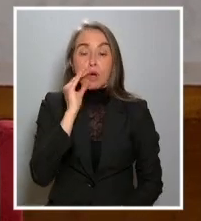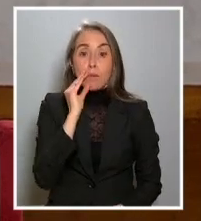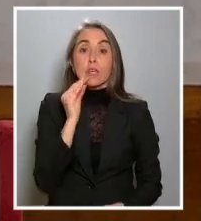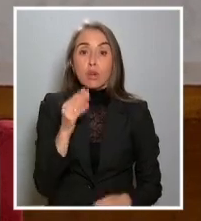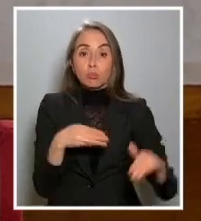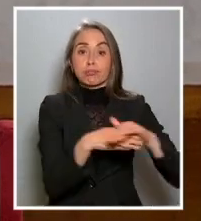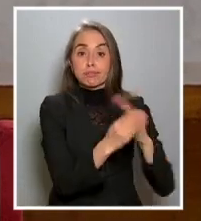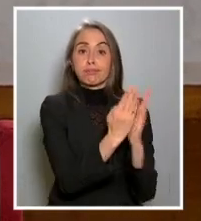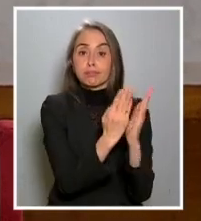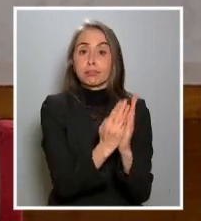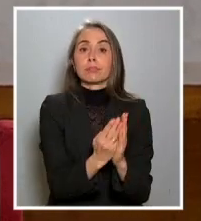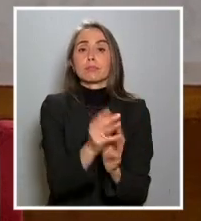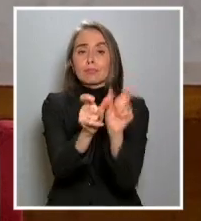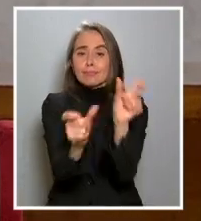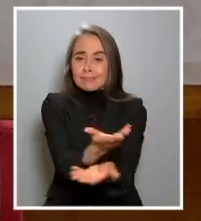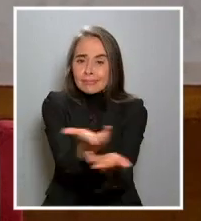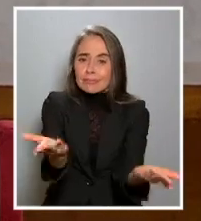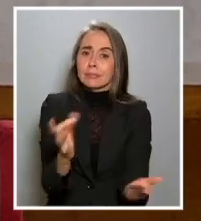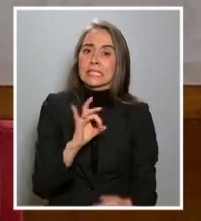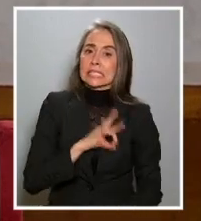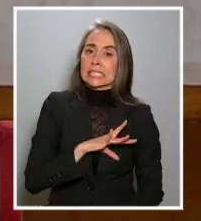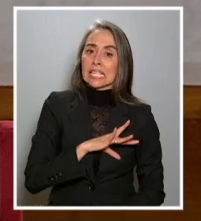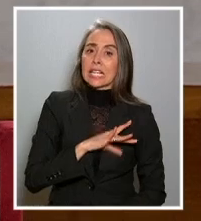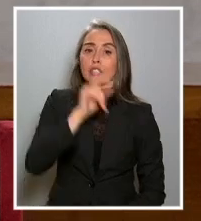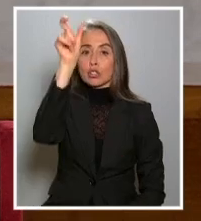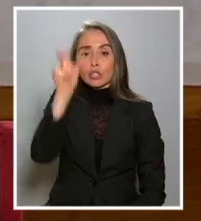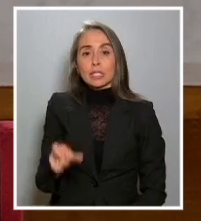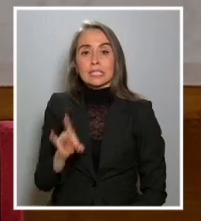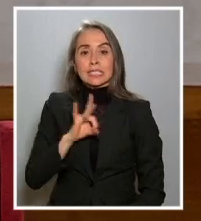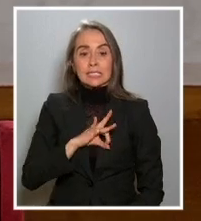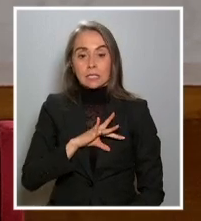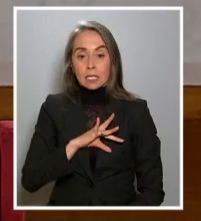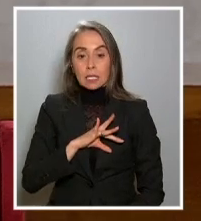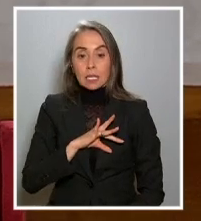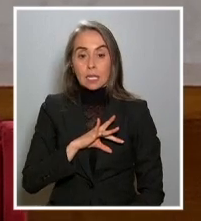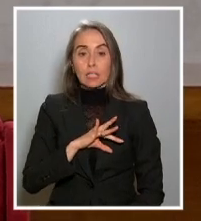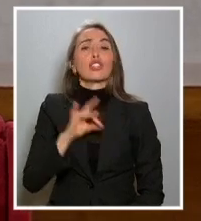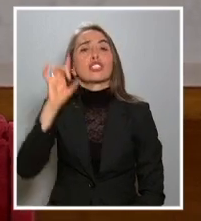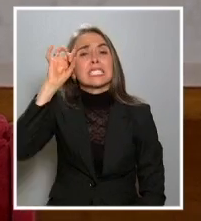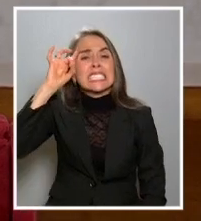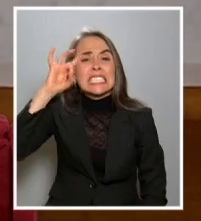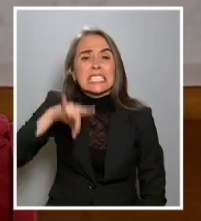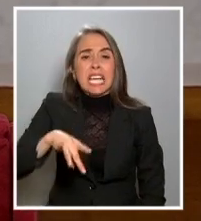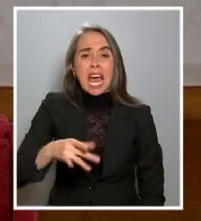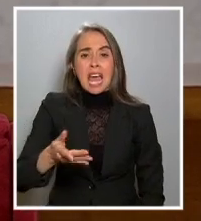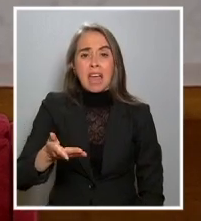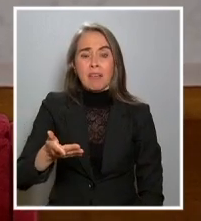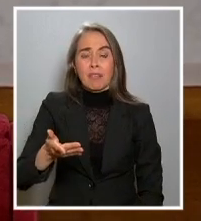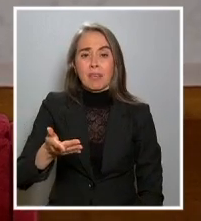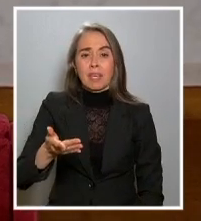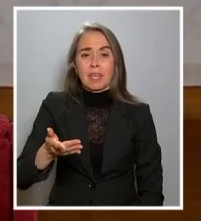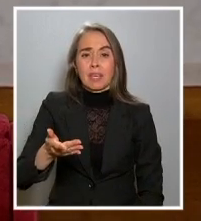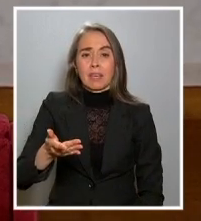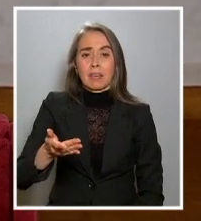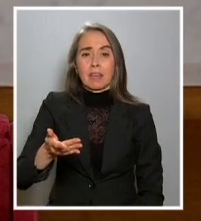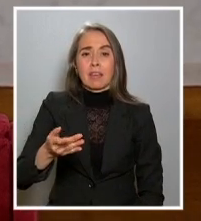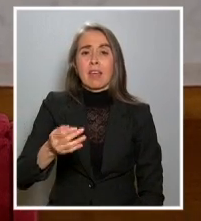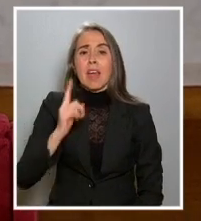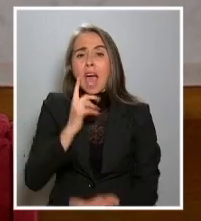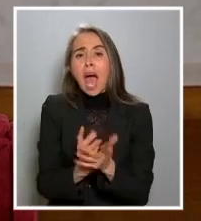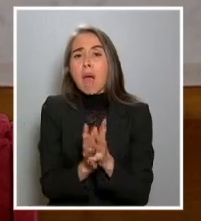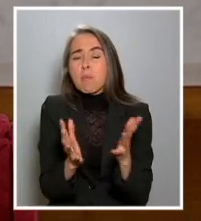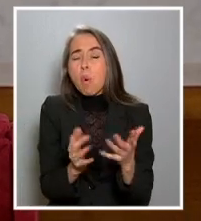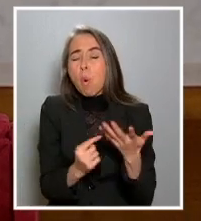que, compatriotas, el chileno sabe que tenemos